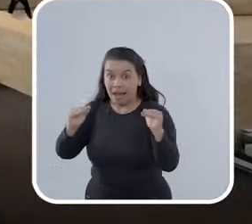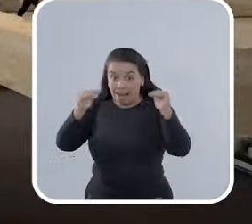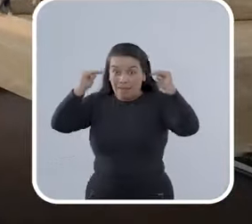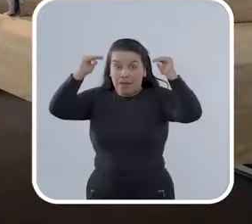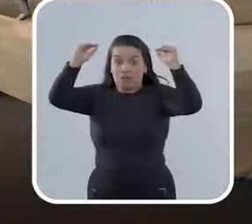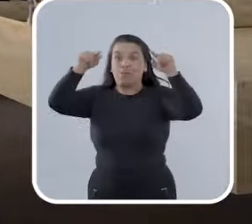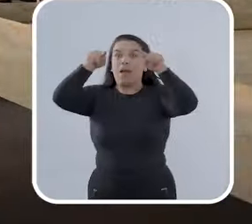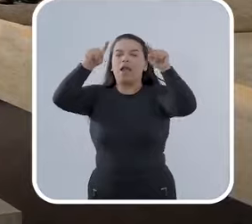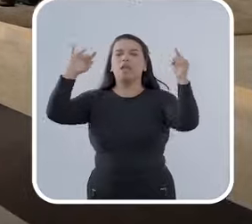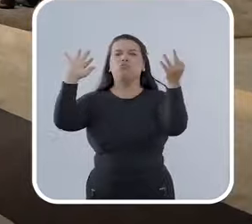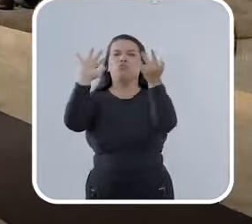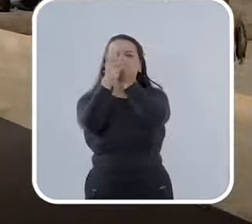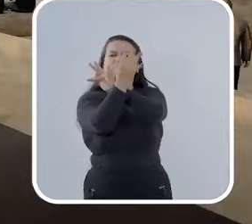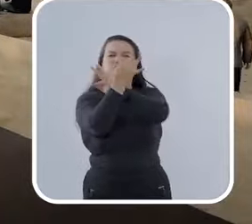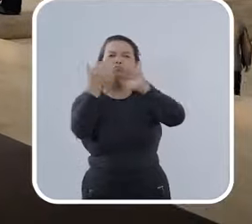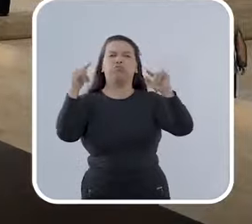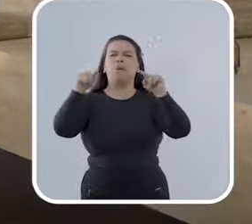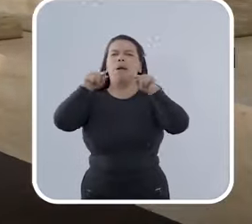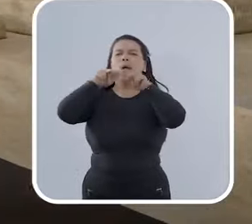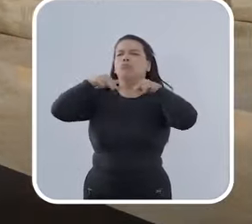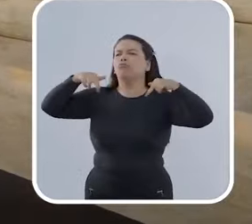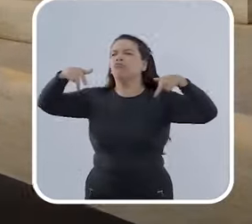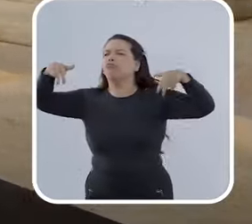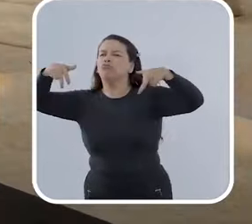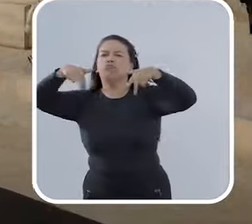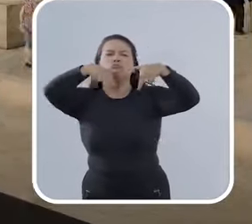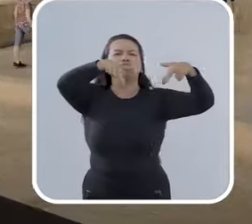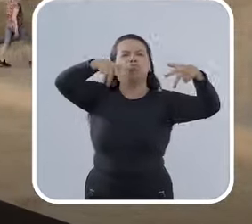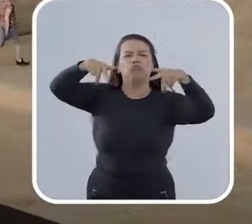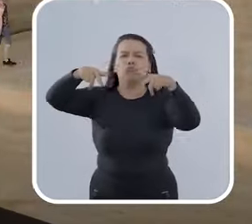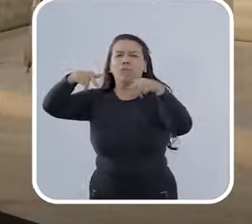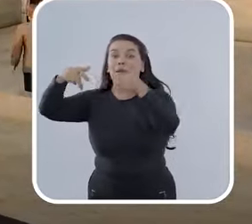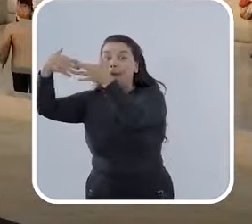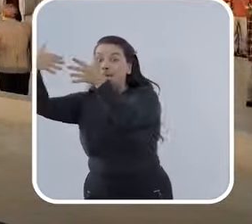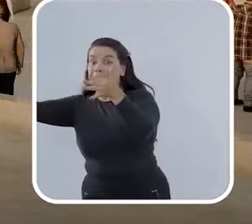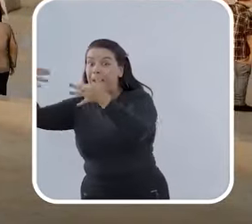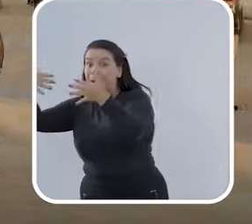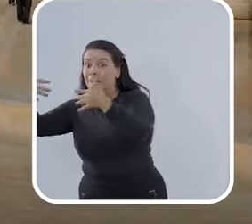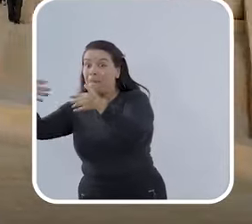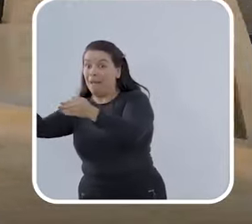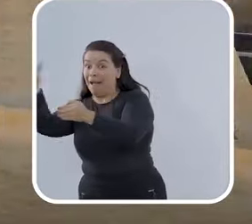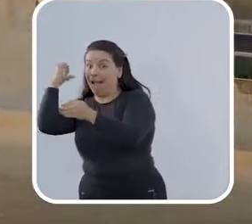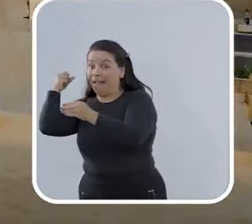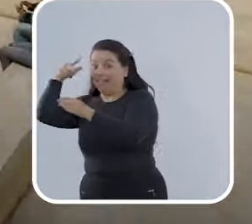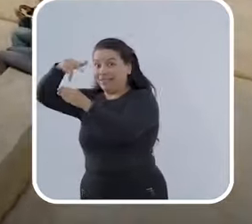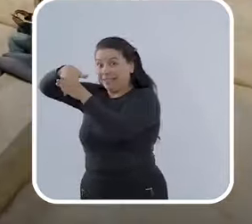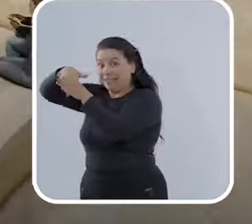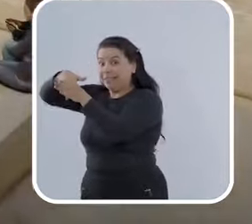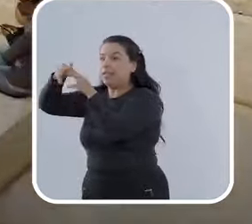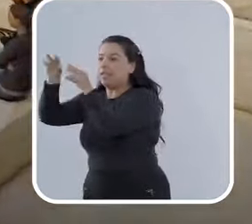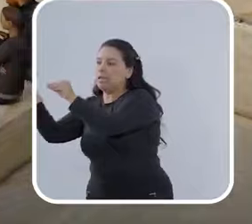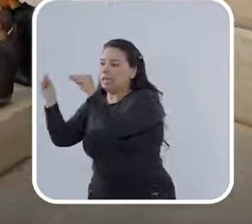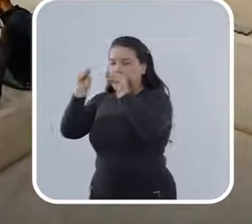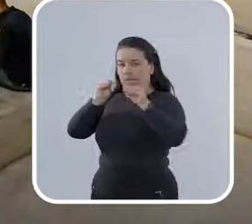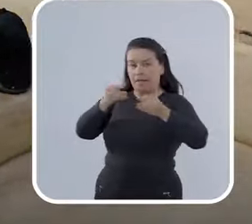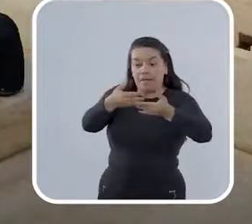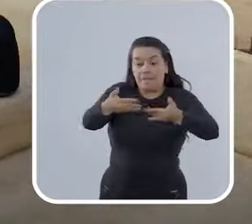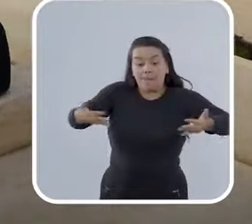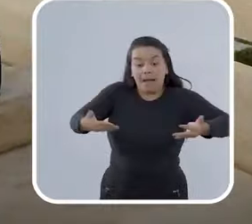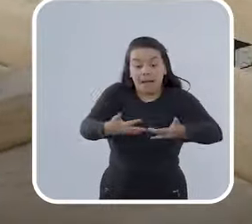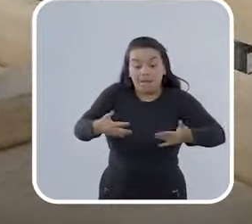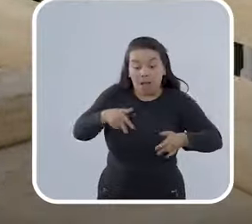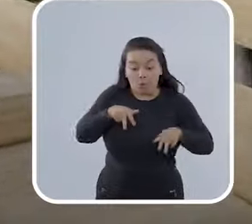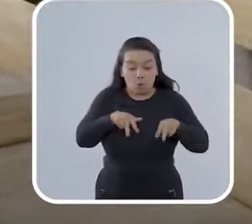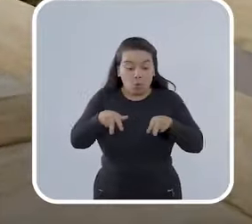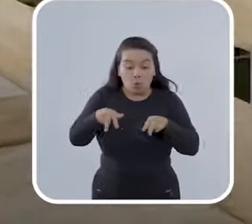presentaciones artísticas. En lo rural, el ciudadano descubrirá un área ambiental para procesos pedagógicos de siembra y un